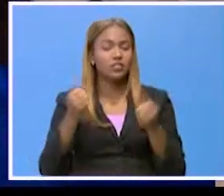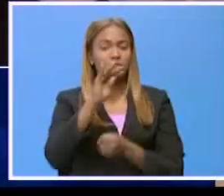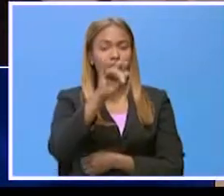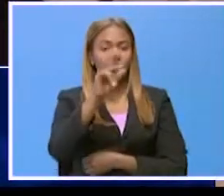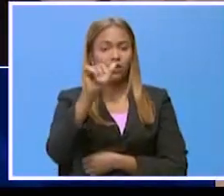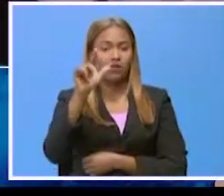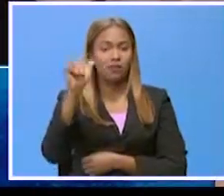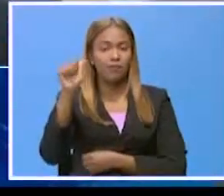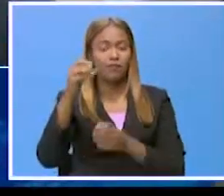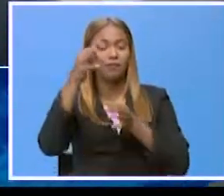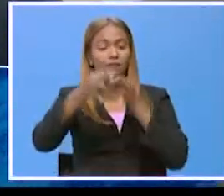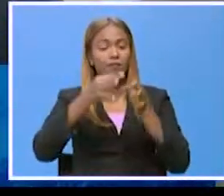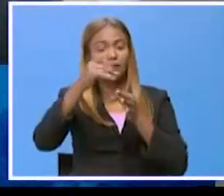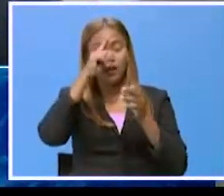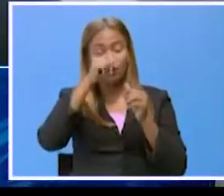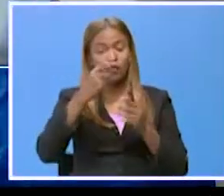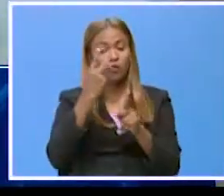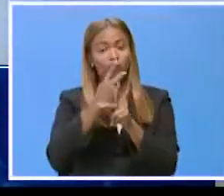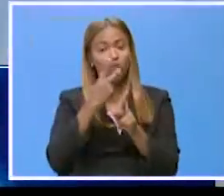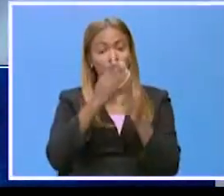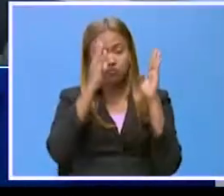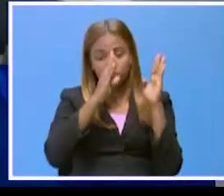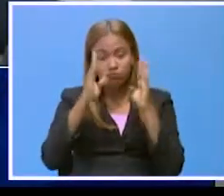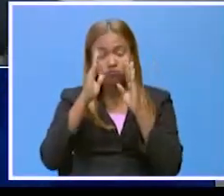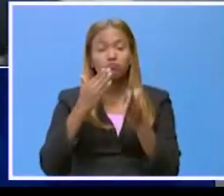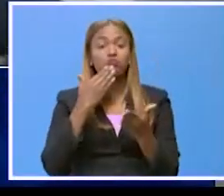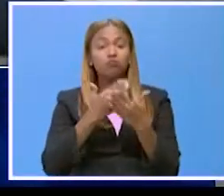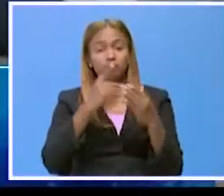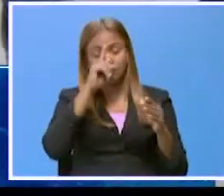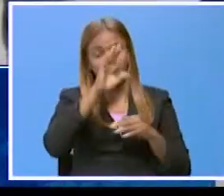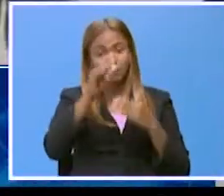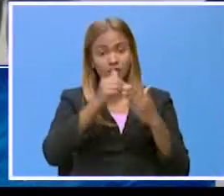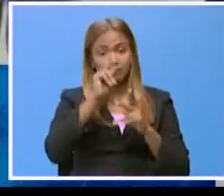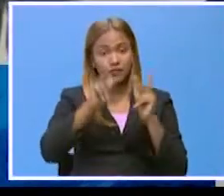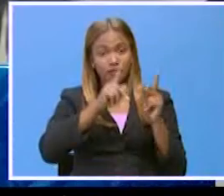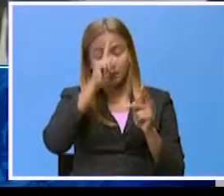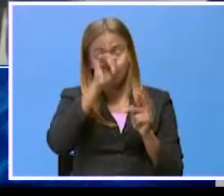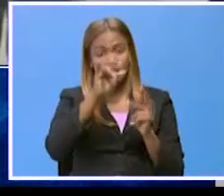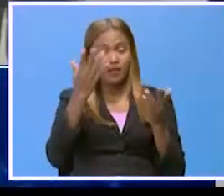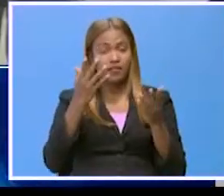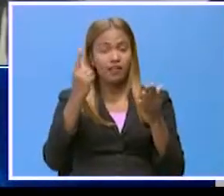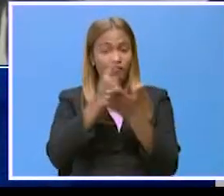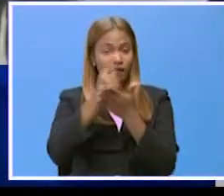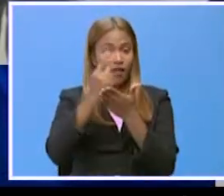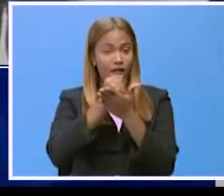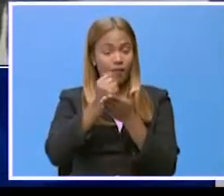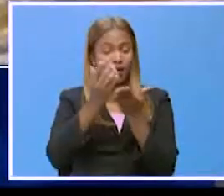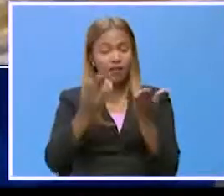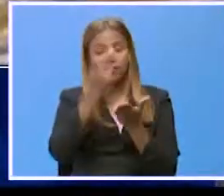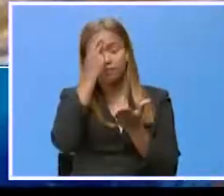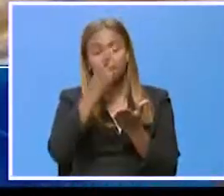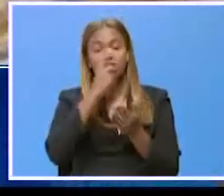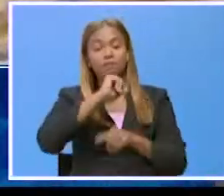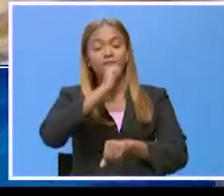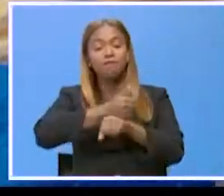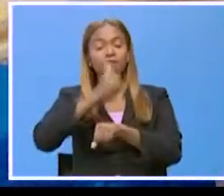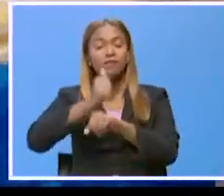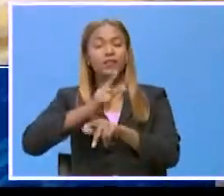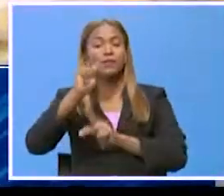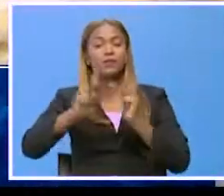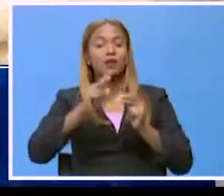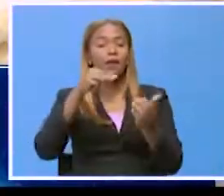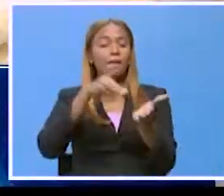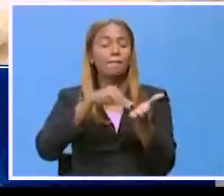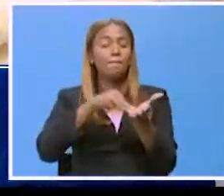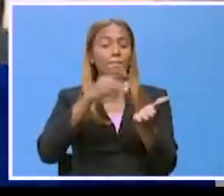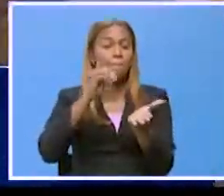explicó que para garantizar atención eficaz a la población durante el feriado a nivel nacional se incrementó el personal de salud